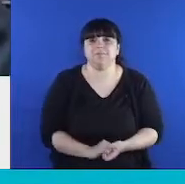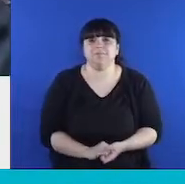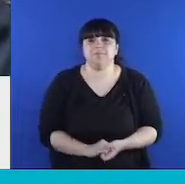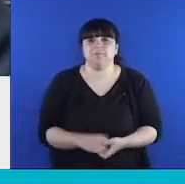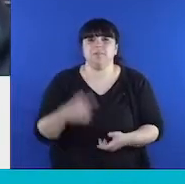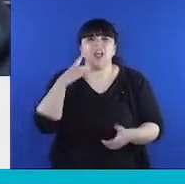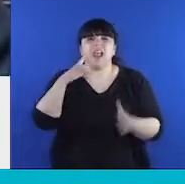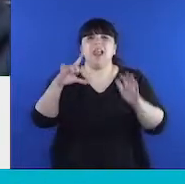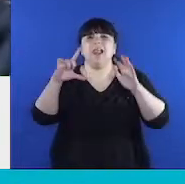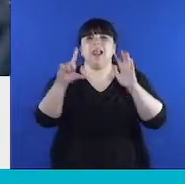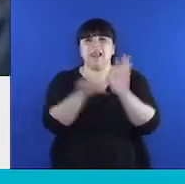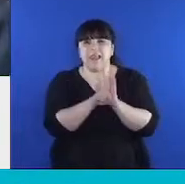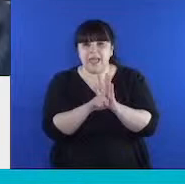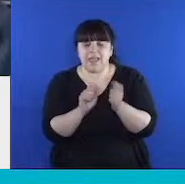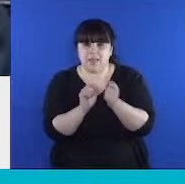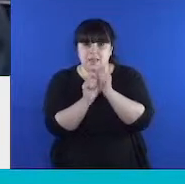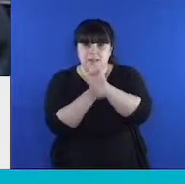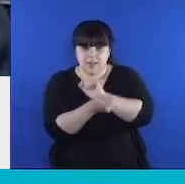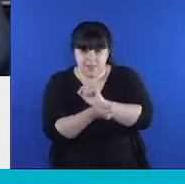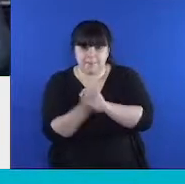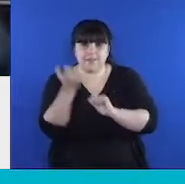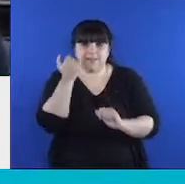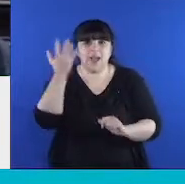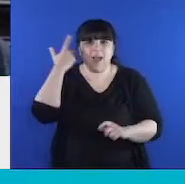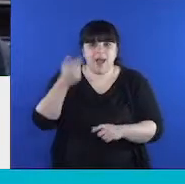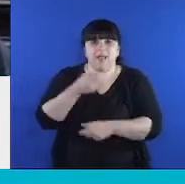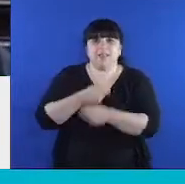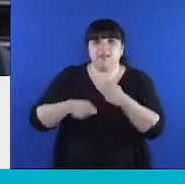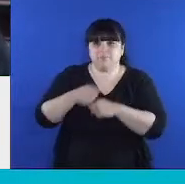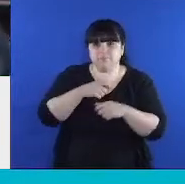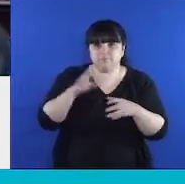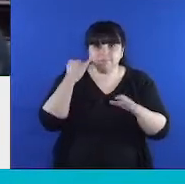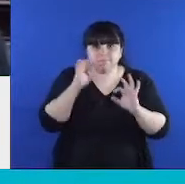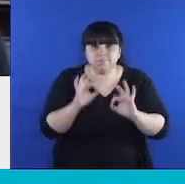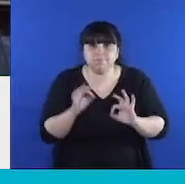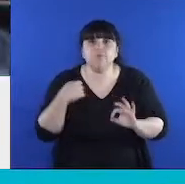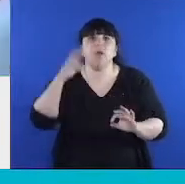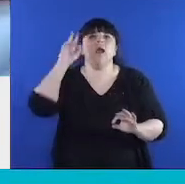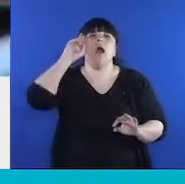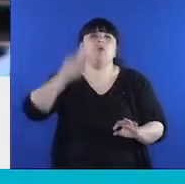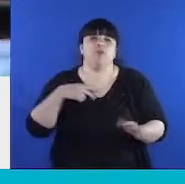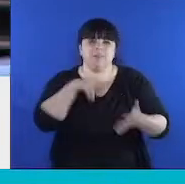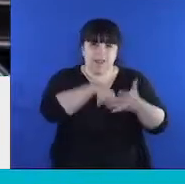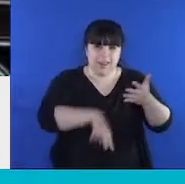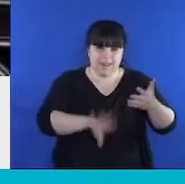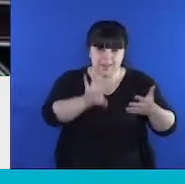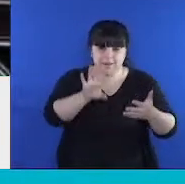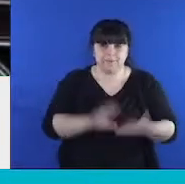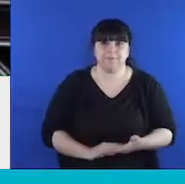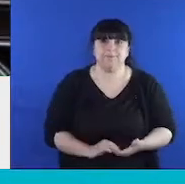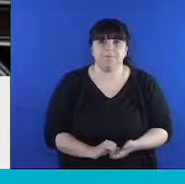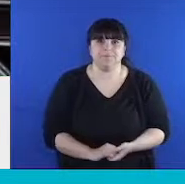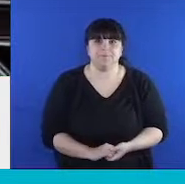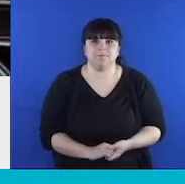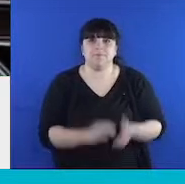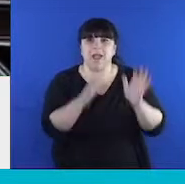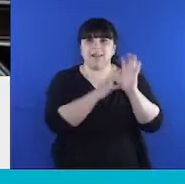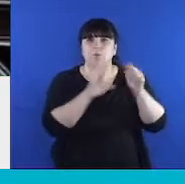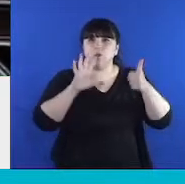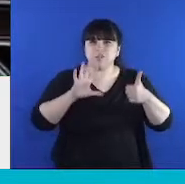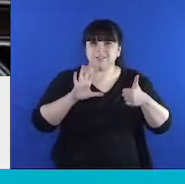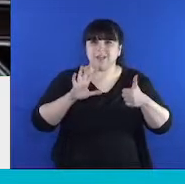del dictamen de la Comisión de Labor. Pido autorización para leer, presidente. El artículo 6 dice: para el desarrollo de su